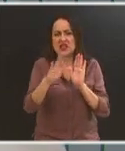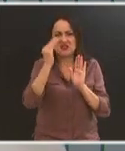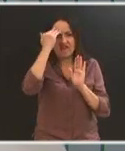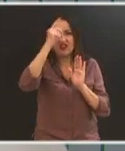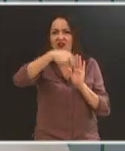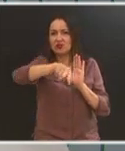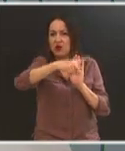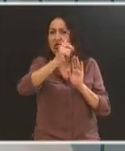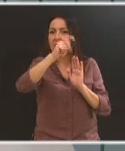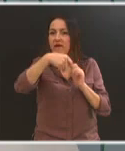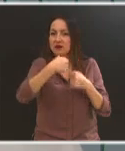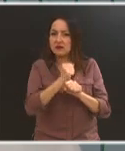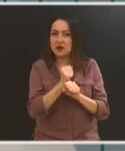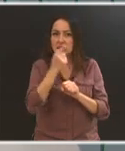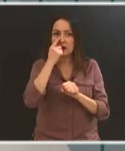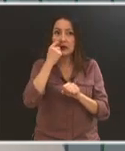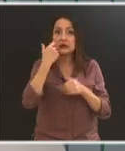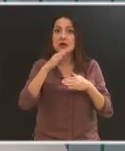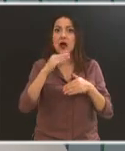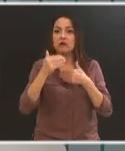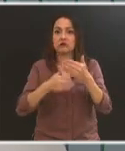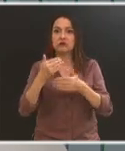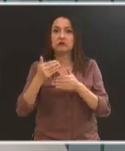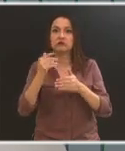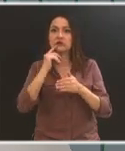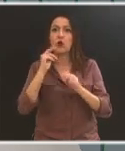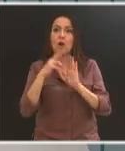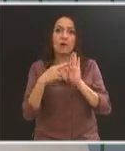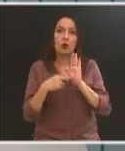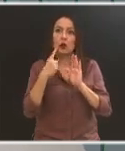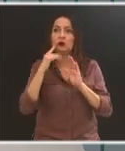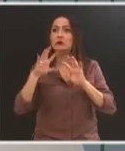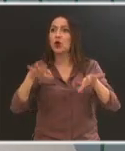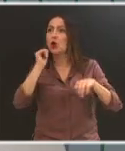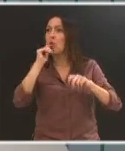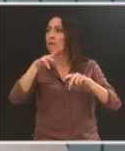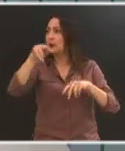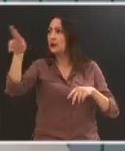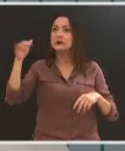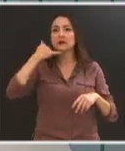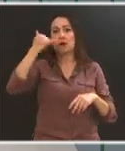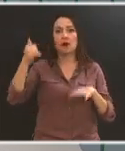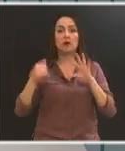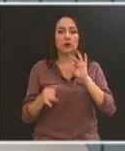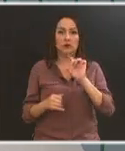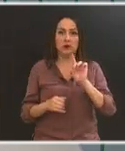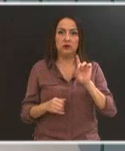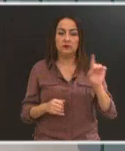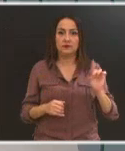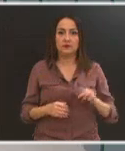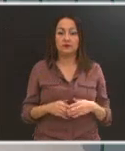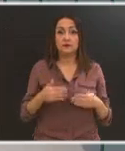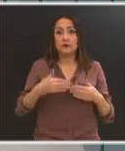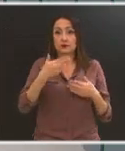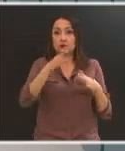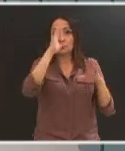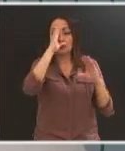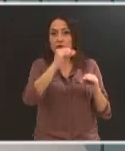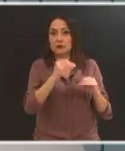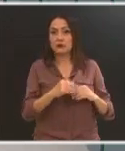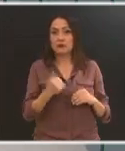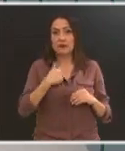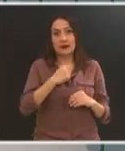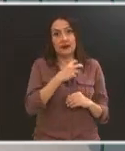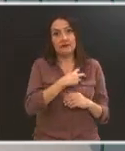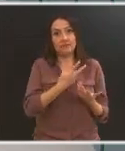tienen que hacer y ya procedí pues a activar el protocolo con los compañeros y llamar al 911 y luego informar a mi